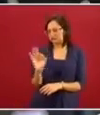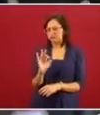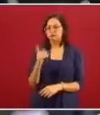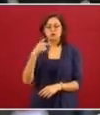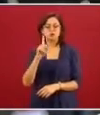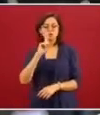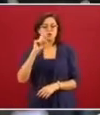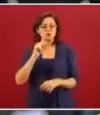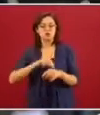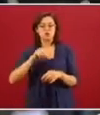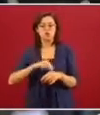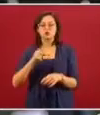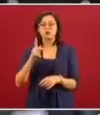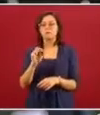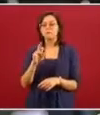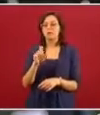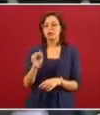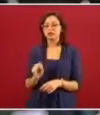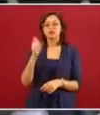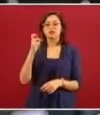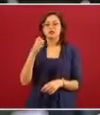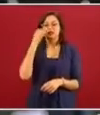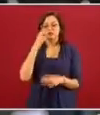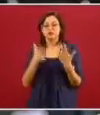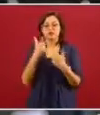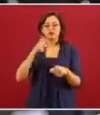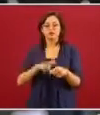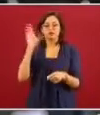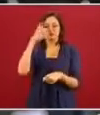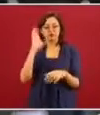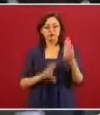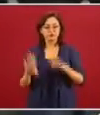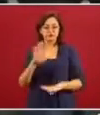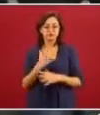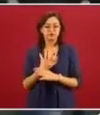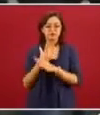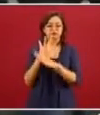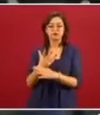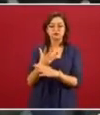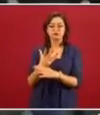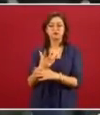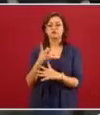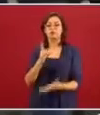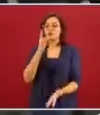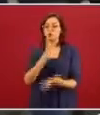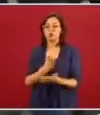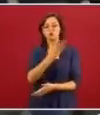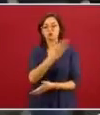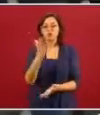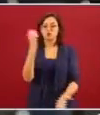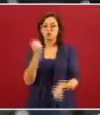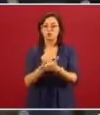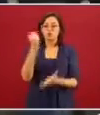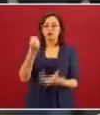doctora Pérez Tapia, directora de investigación de la Escuela Nacional de Ciencias Biológicas, ha declarado que solo falta autorización de ustedes para que